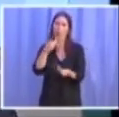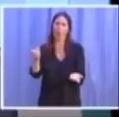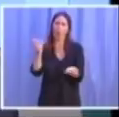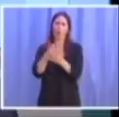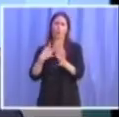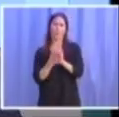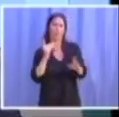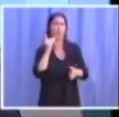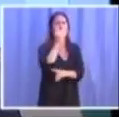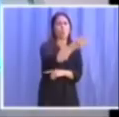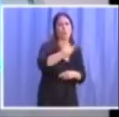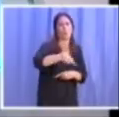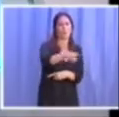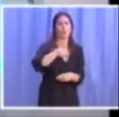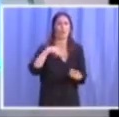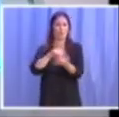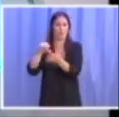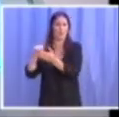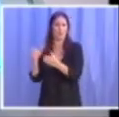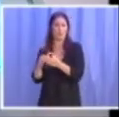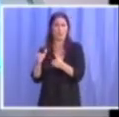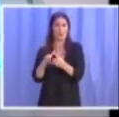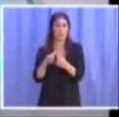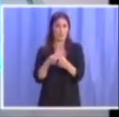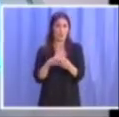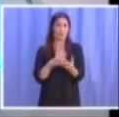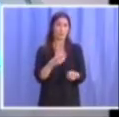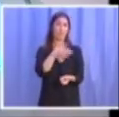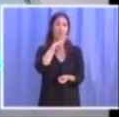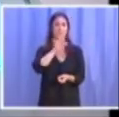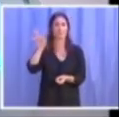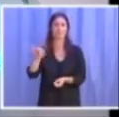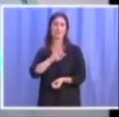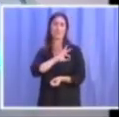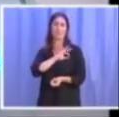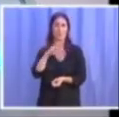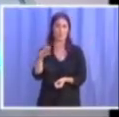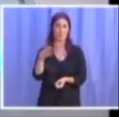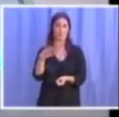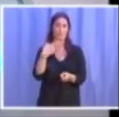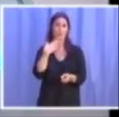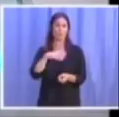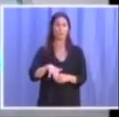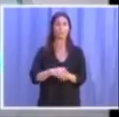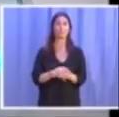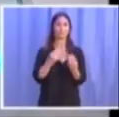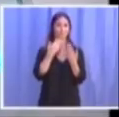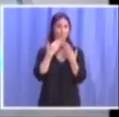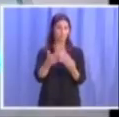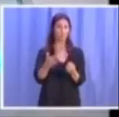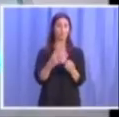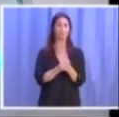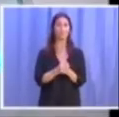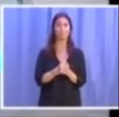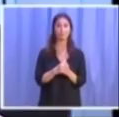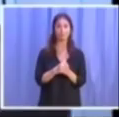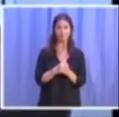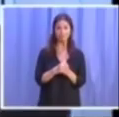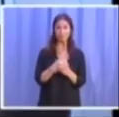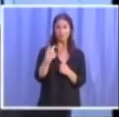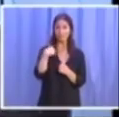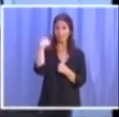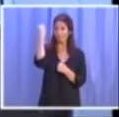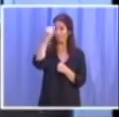a devolver a los granadinos. Señor Pérez, ha terminado su minuto. Señor Cuenca. Muchas gracias. Verán, creo